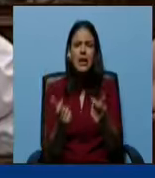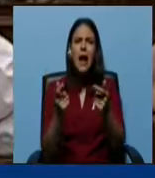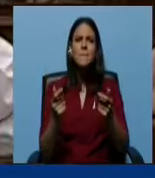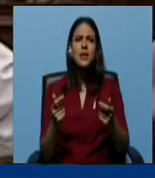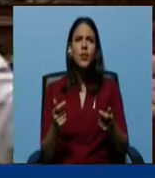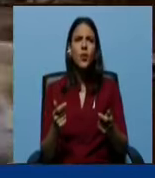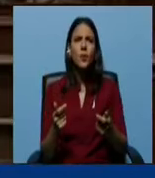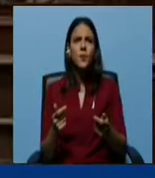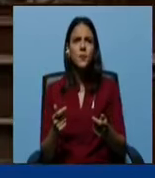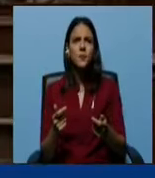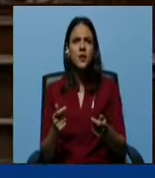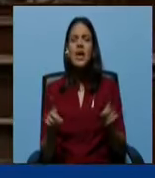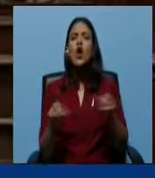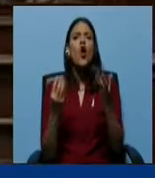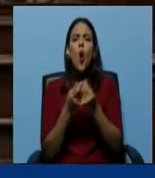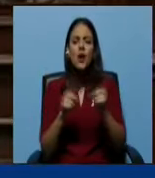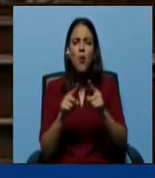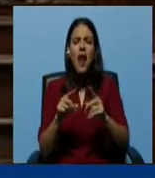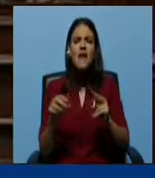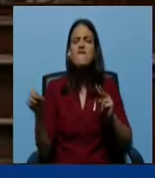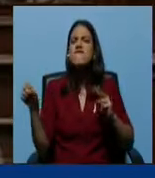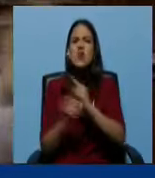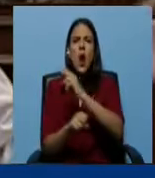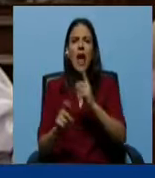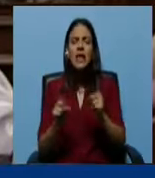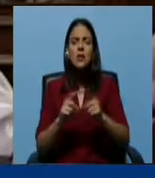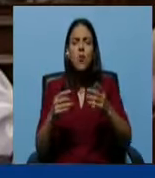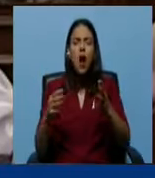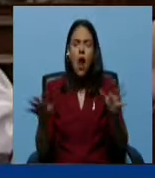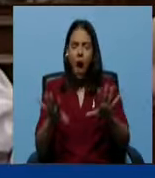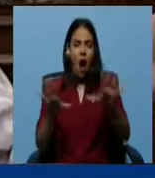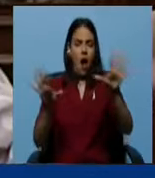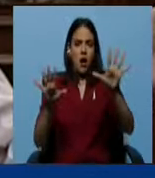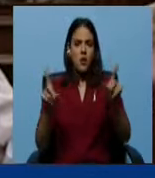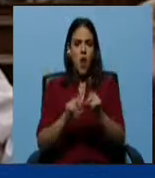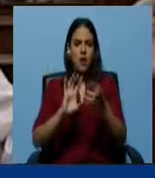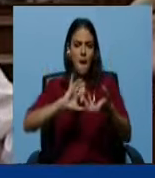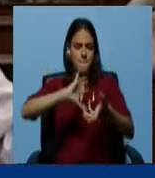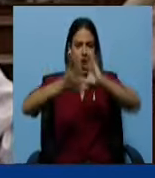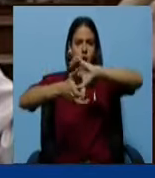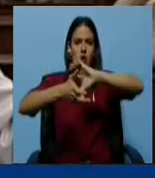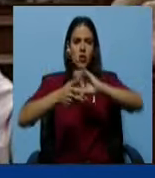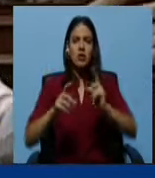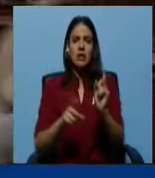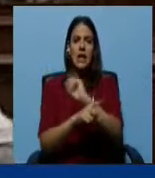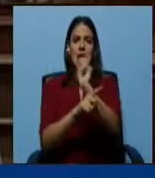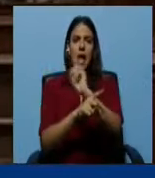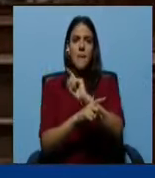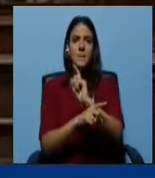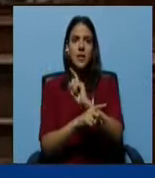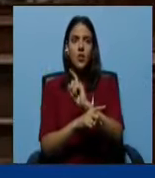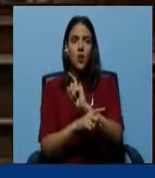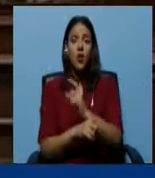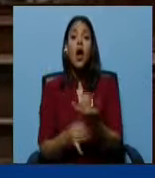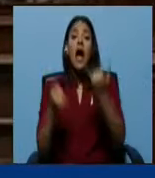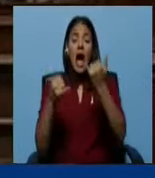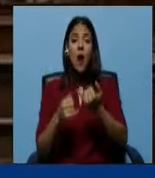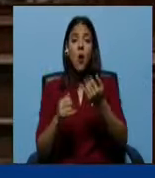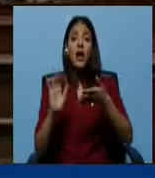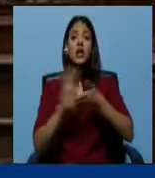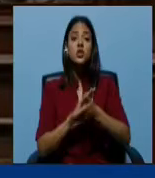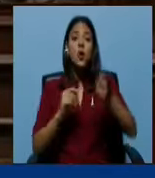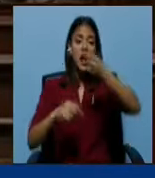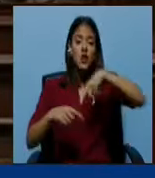violenta, como una violación, El Aya Yala, hoy llamada América, recibió